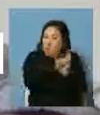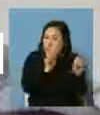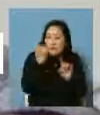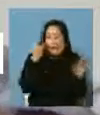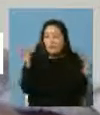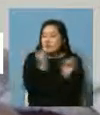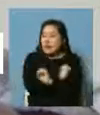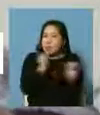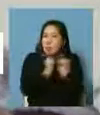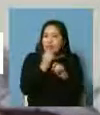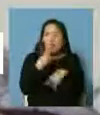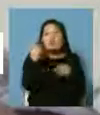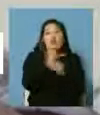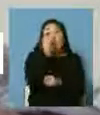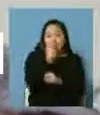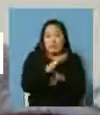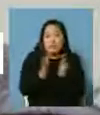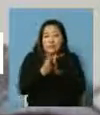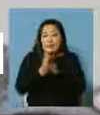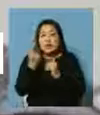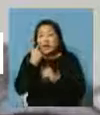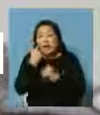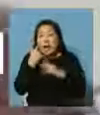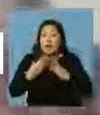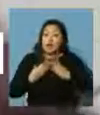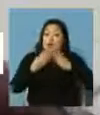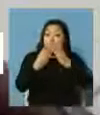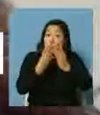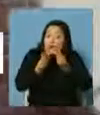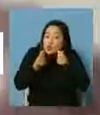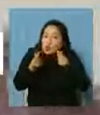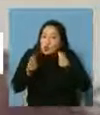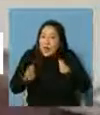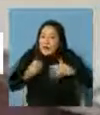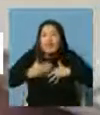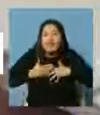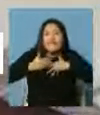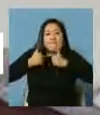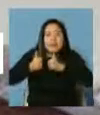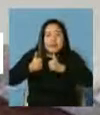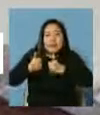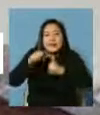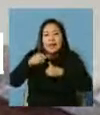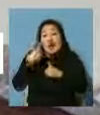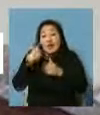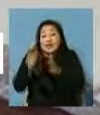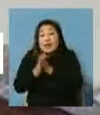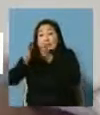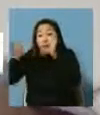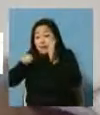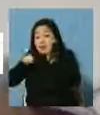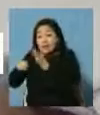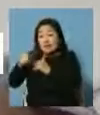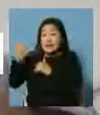se ha probado, eso se llama fase clínica 1. Producen anticuerpos, es decir, generan una reacción inmunológica y ahora hay que ver qué es